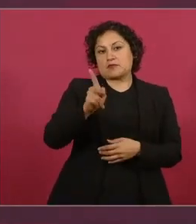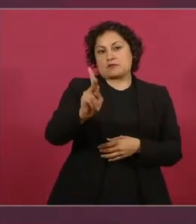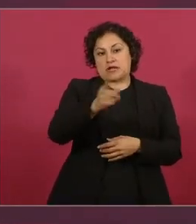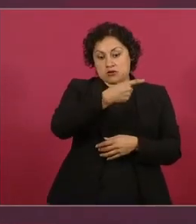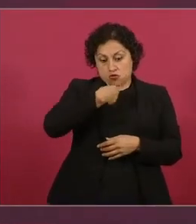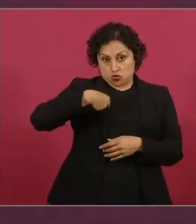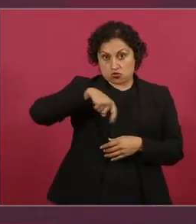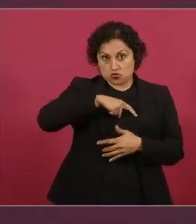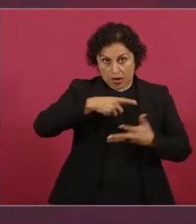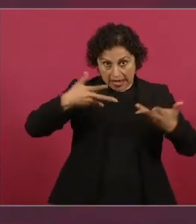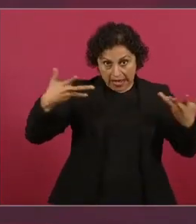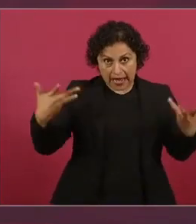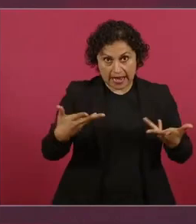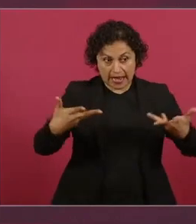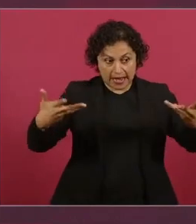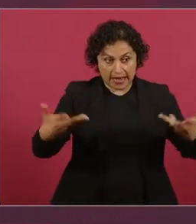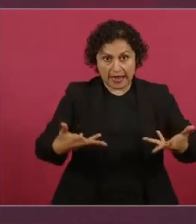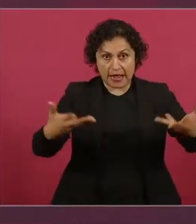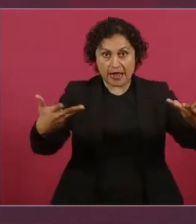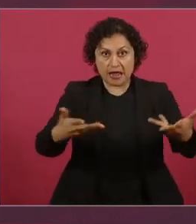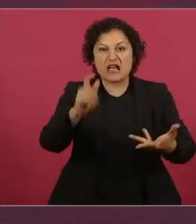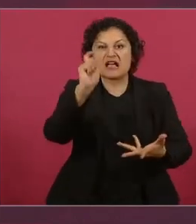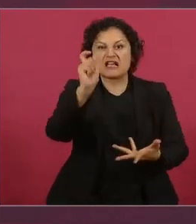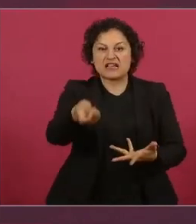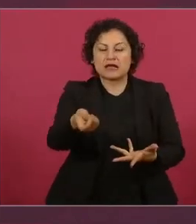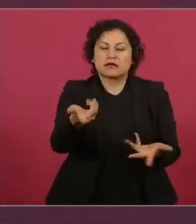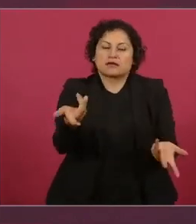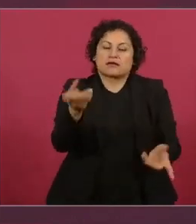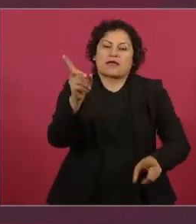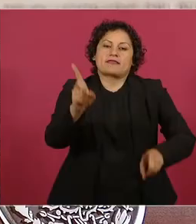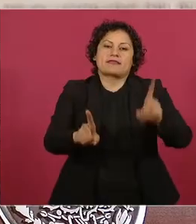pues, tiene que ver con tiempo. Política